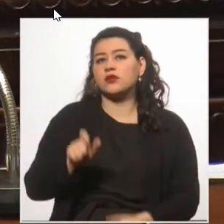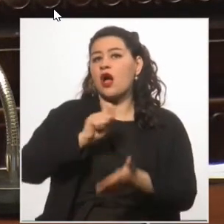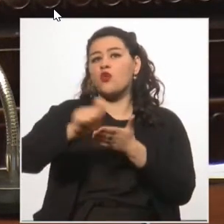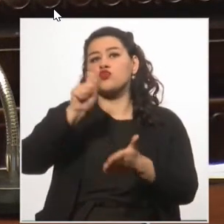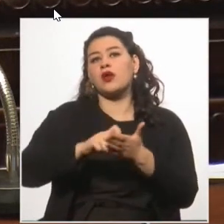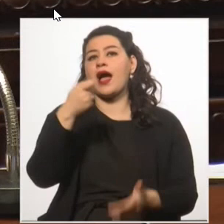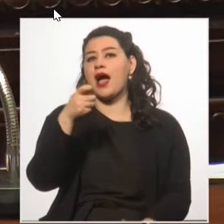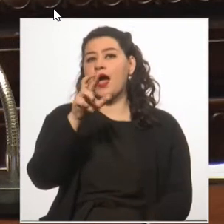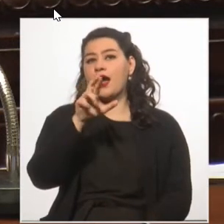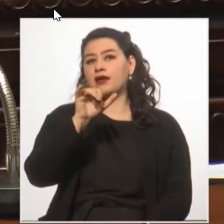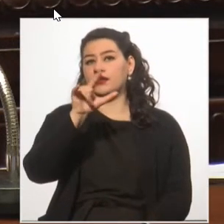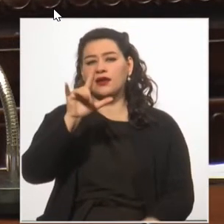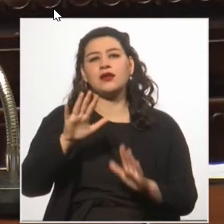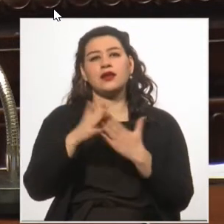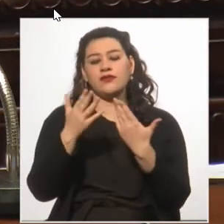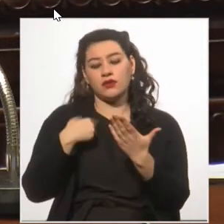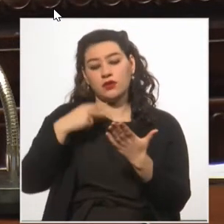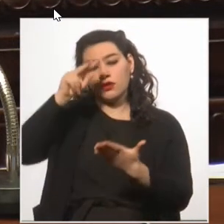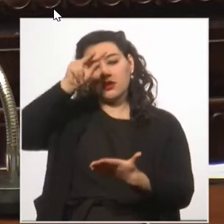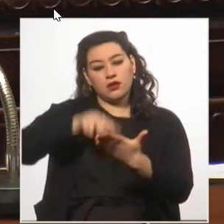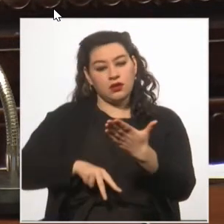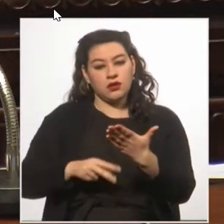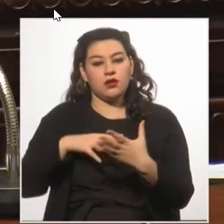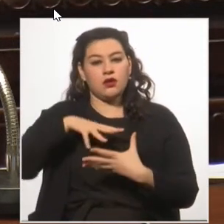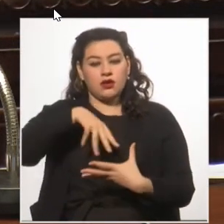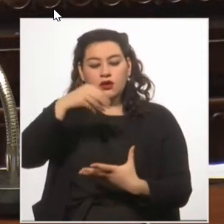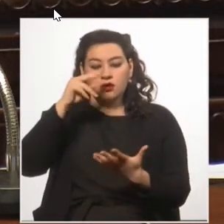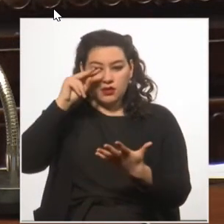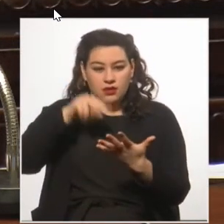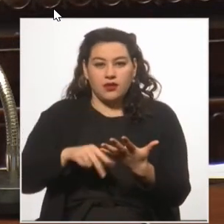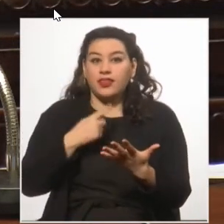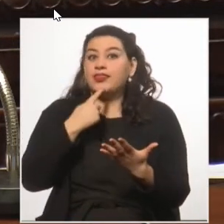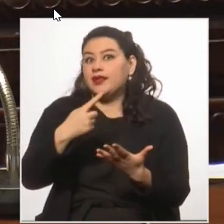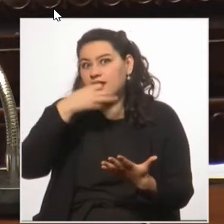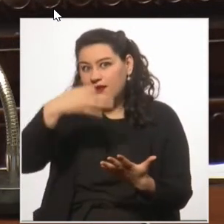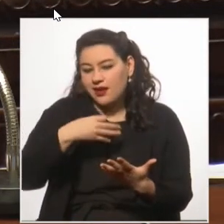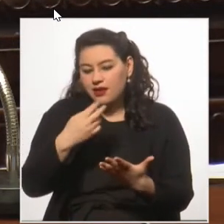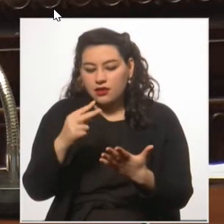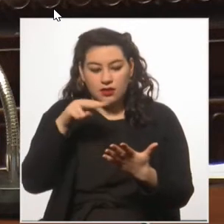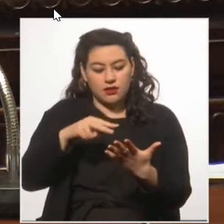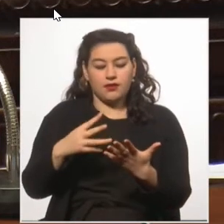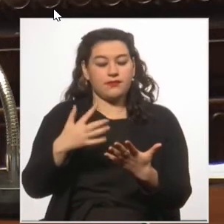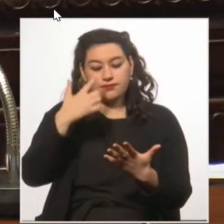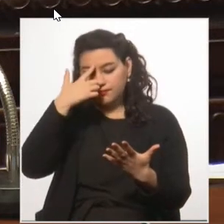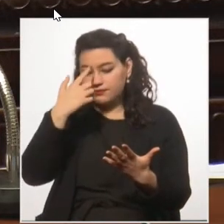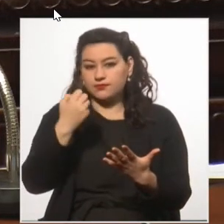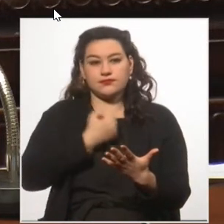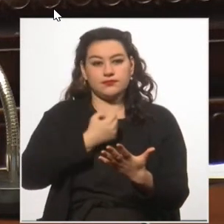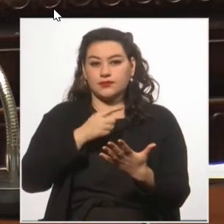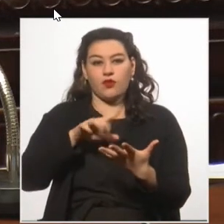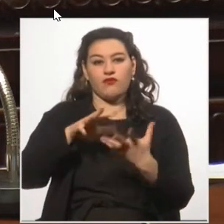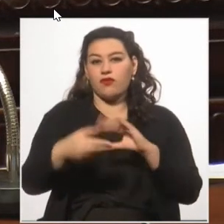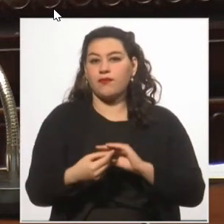de Ariel, libro cuya lectura produjo en su espíritu, según declaró, la impresión imborrable de